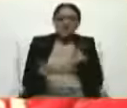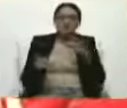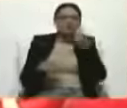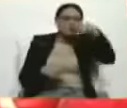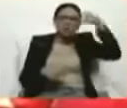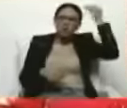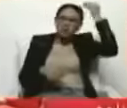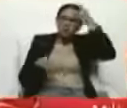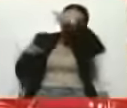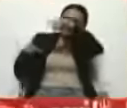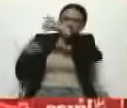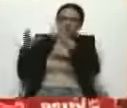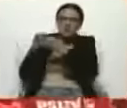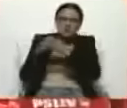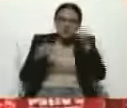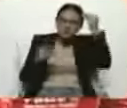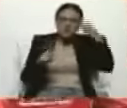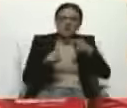marear.